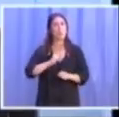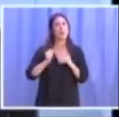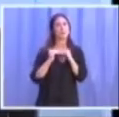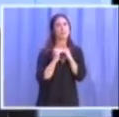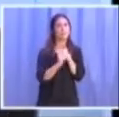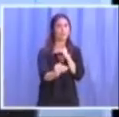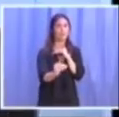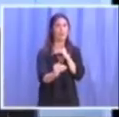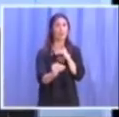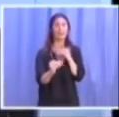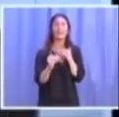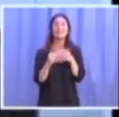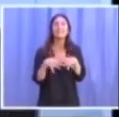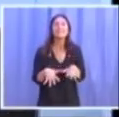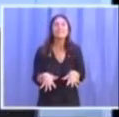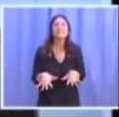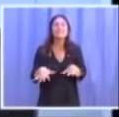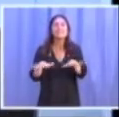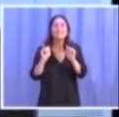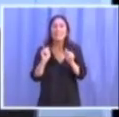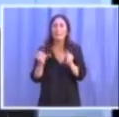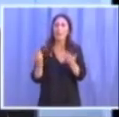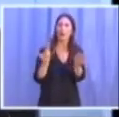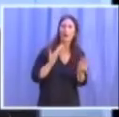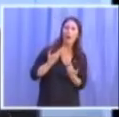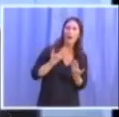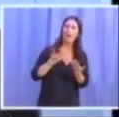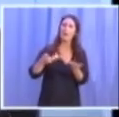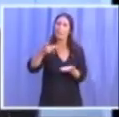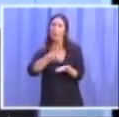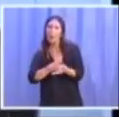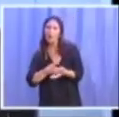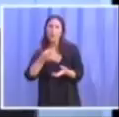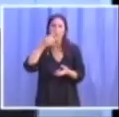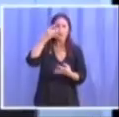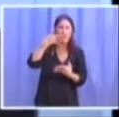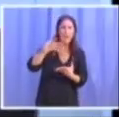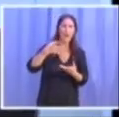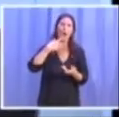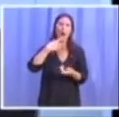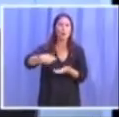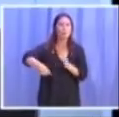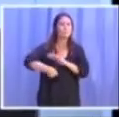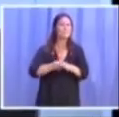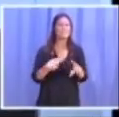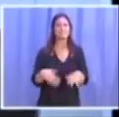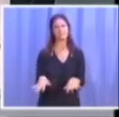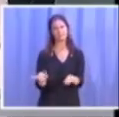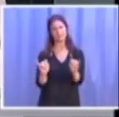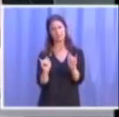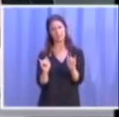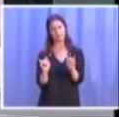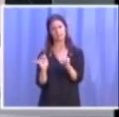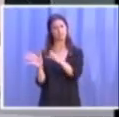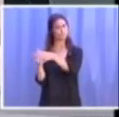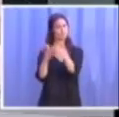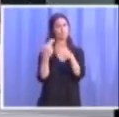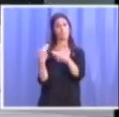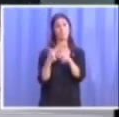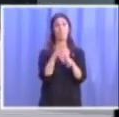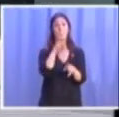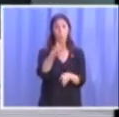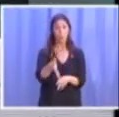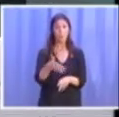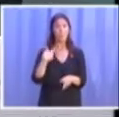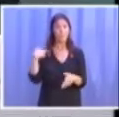presupuestaria y no hemos tenido ni siquiera apuntes, ni apreciaciones, ni aportaciones del resto de formaciones políticas. Por eso, que durante este tiempo